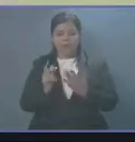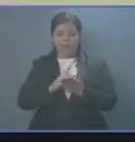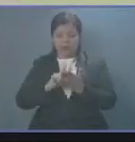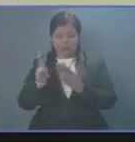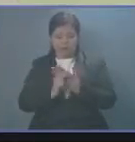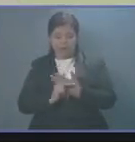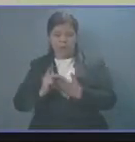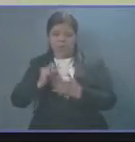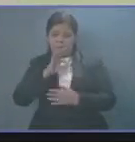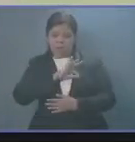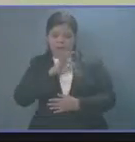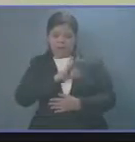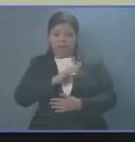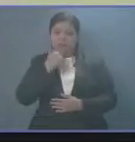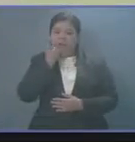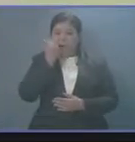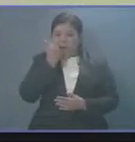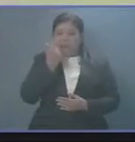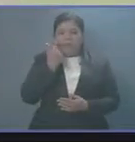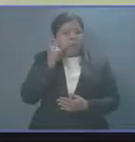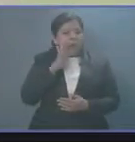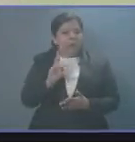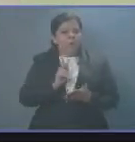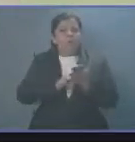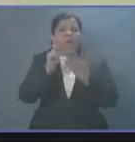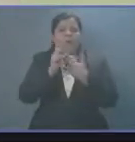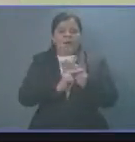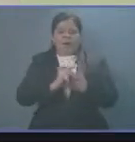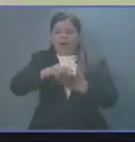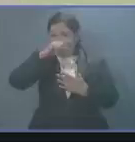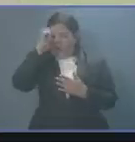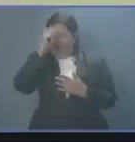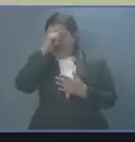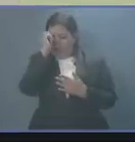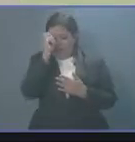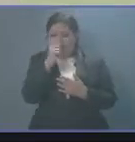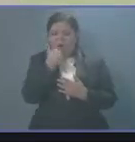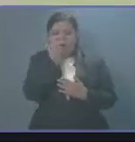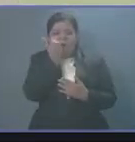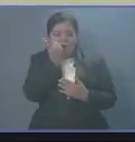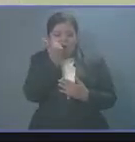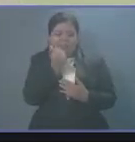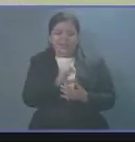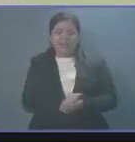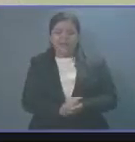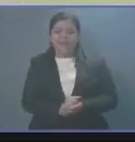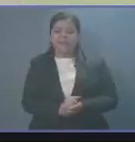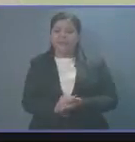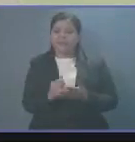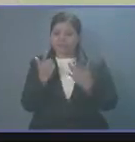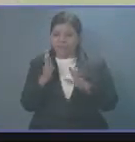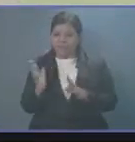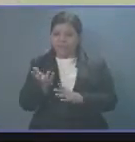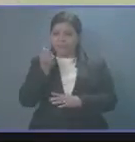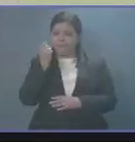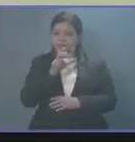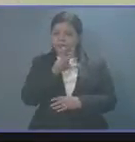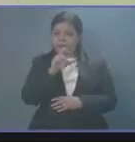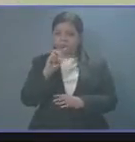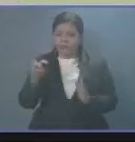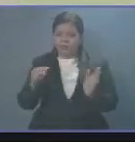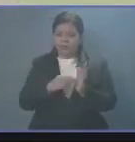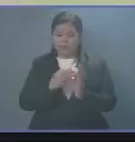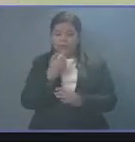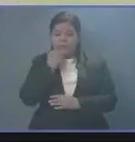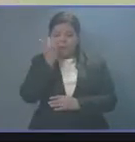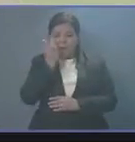juventud salvadoreña. Entre ellos, el programa de empleo y empleabilidad Jóvenes con Todo, que logró que 30.000